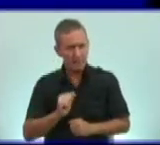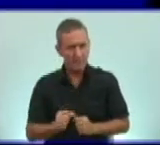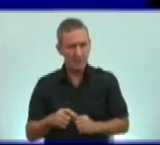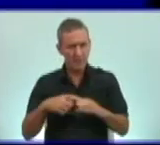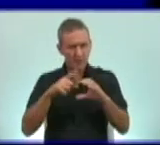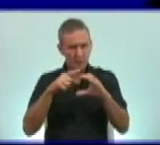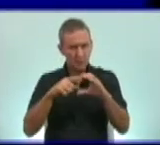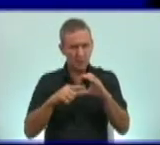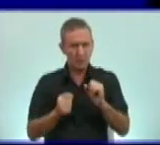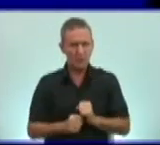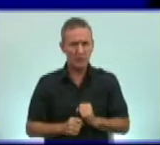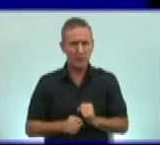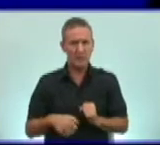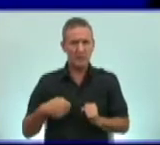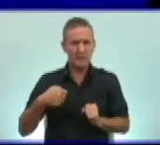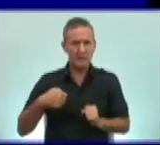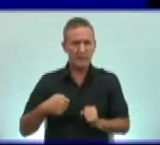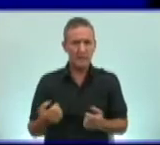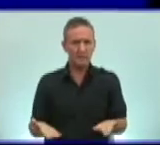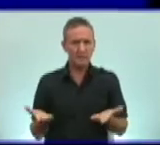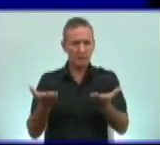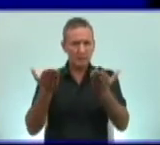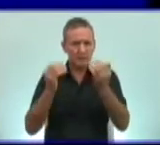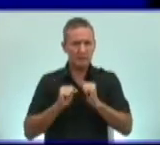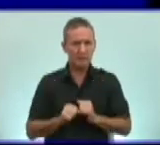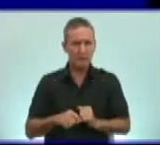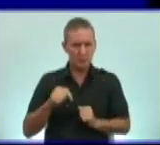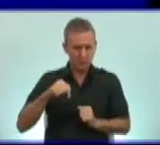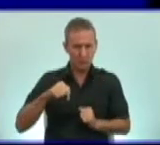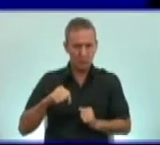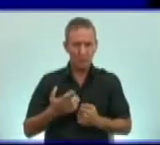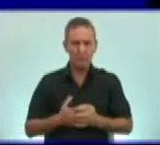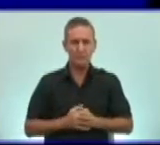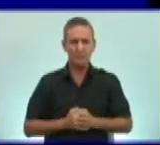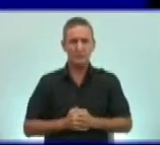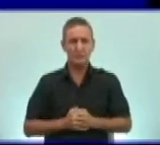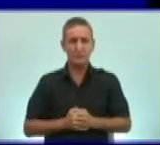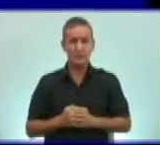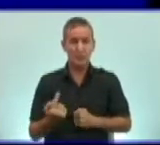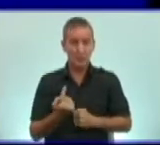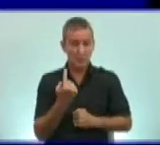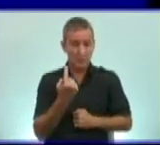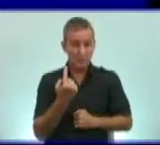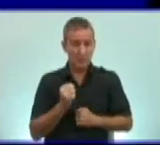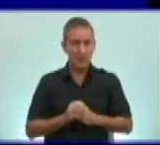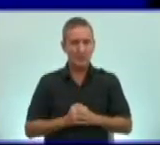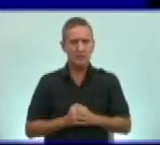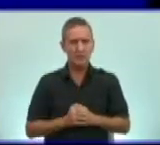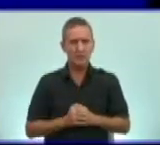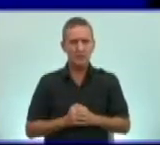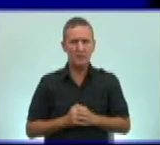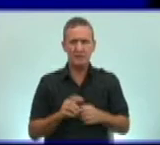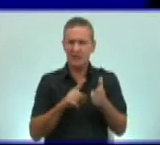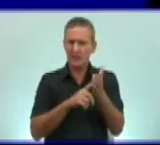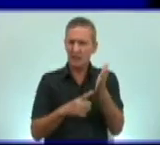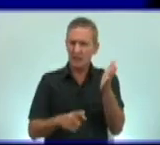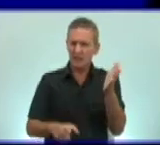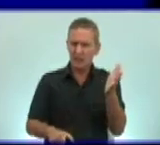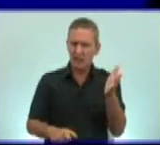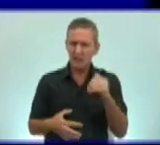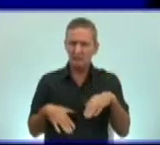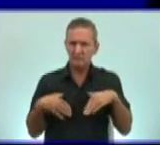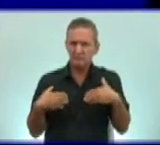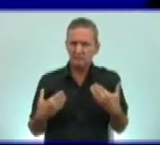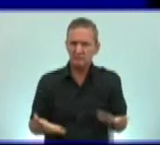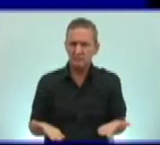contenidos que pretendemos desarrollar en el día de hoy. Primero, ¿qué es la corriente eléctrica? Pues